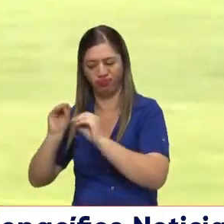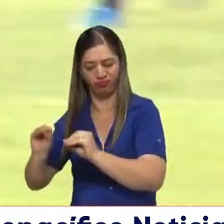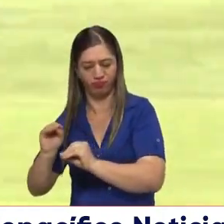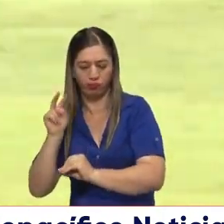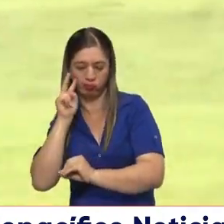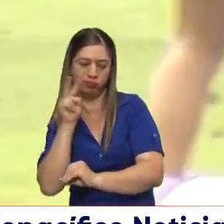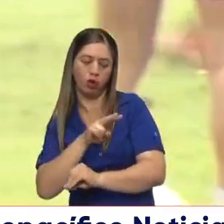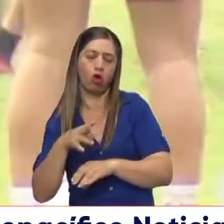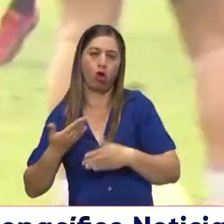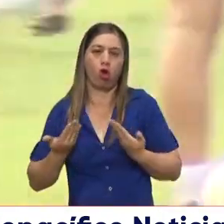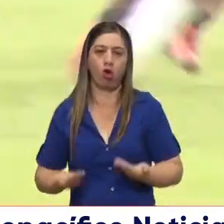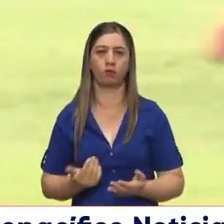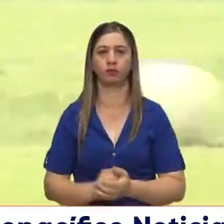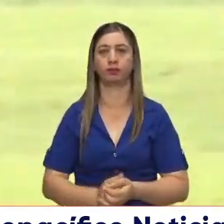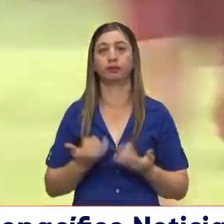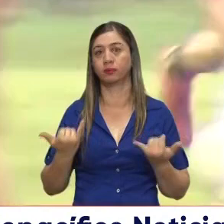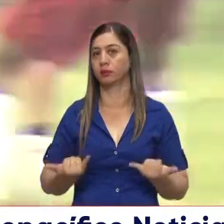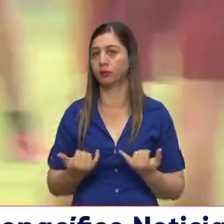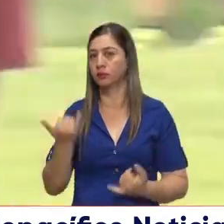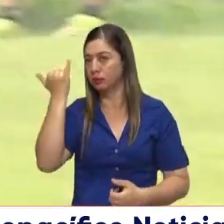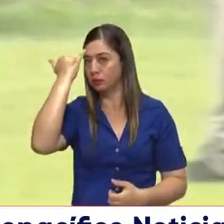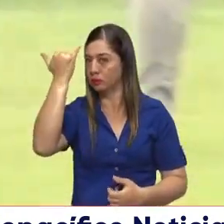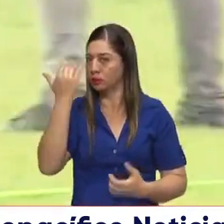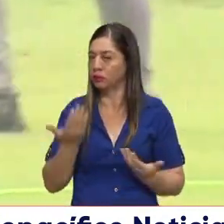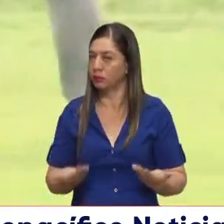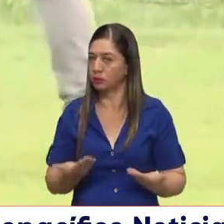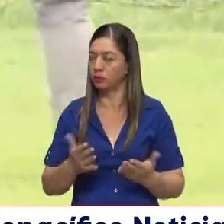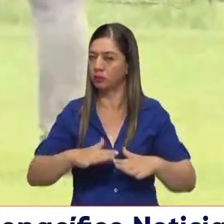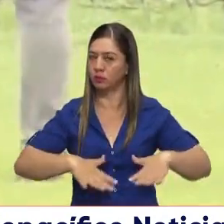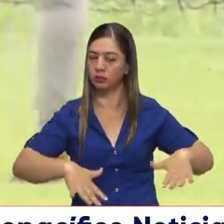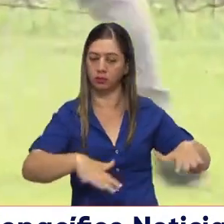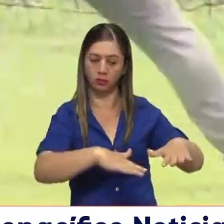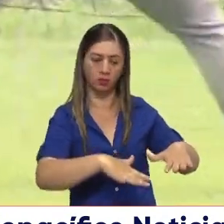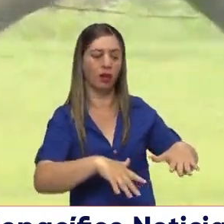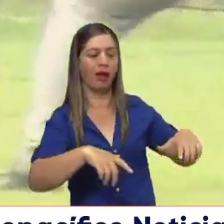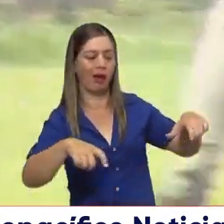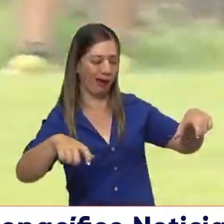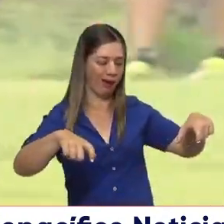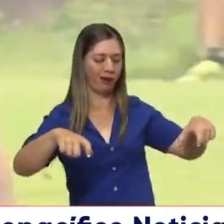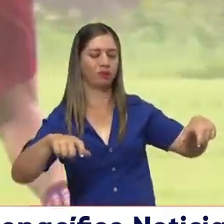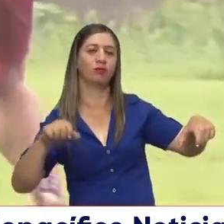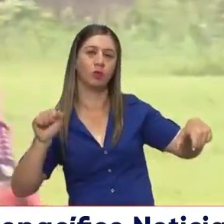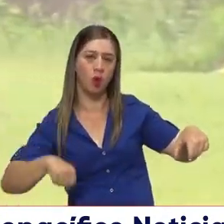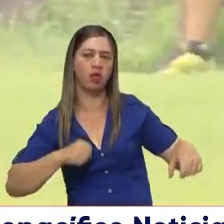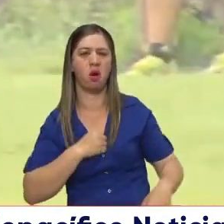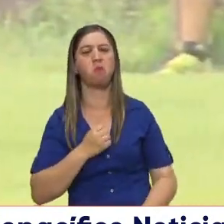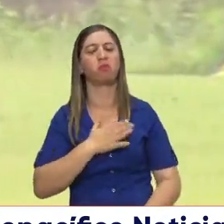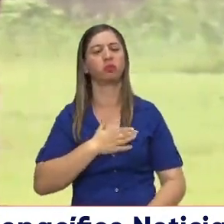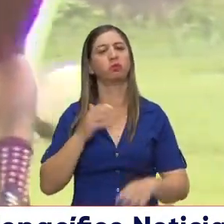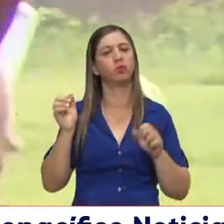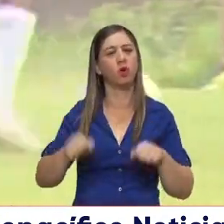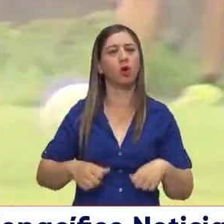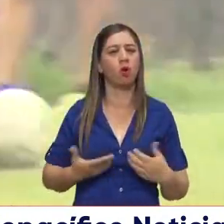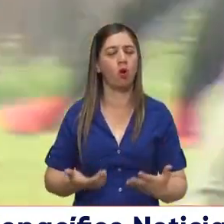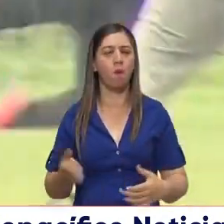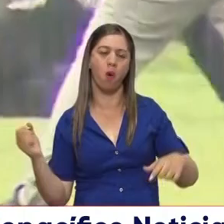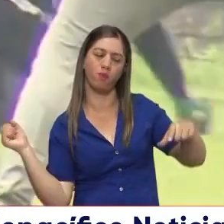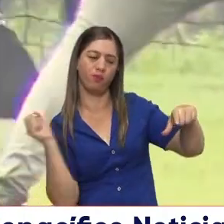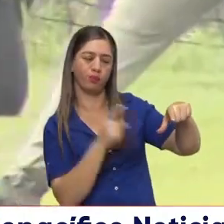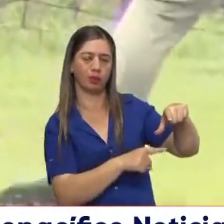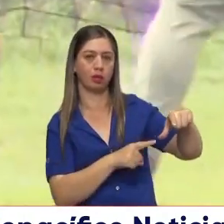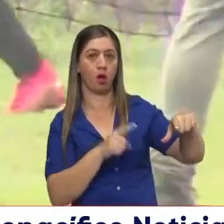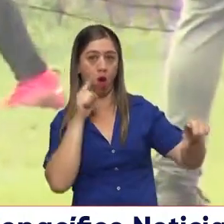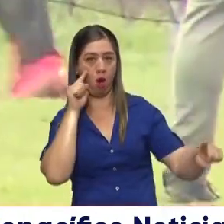Ahora es pensar en poder aprovechar los espacios que dejan, las oportunidades que tenemos para poder marcar.